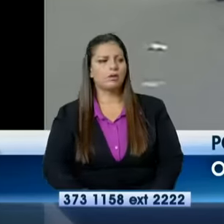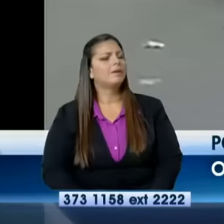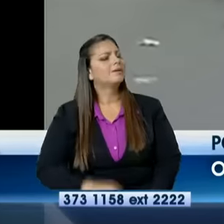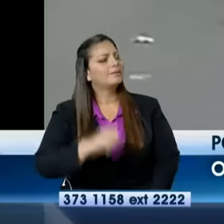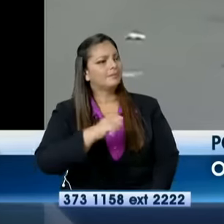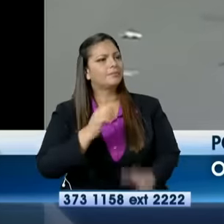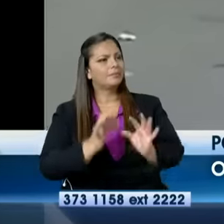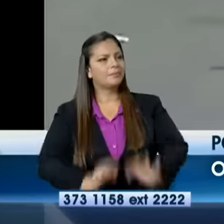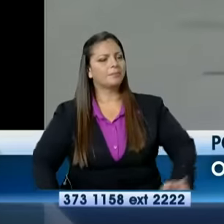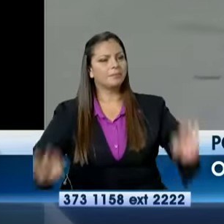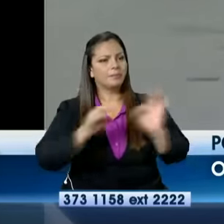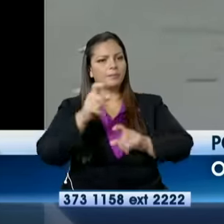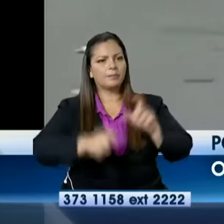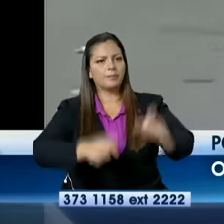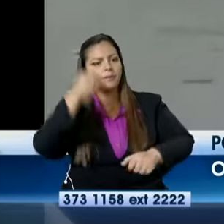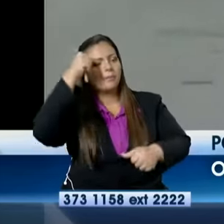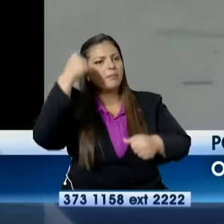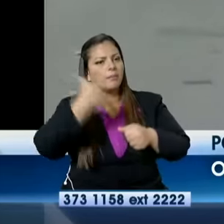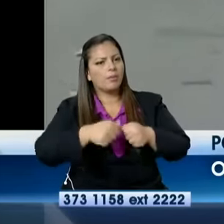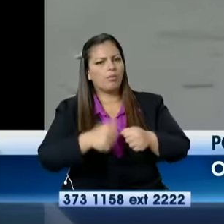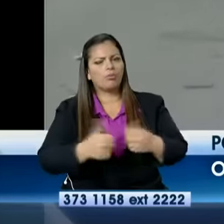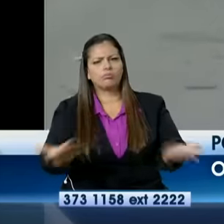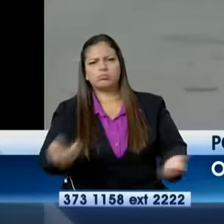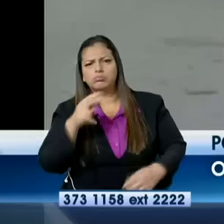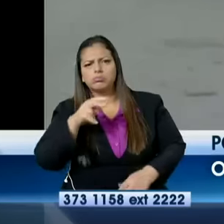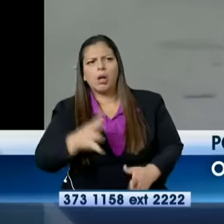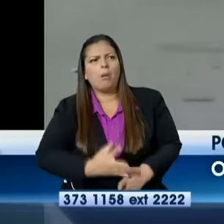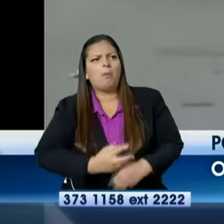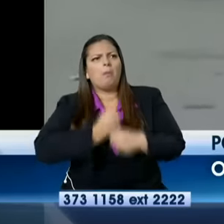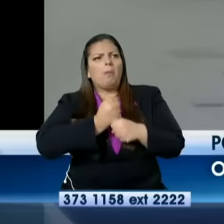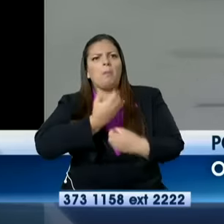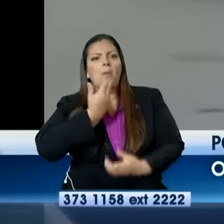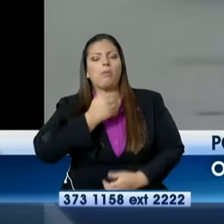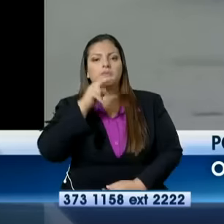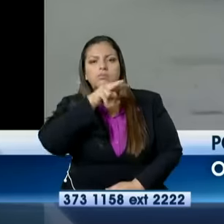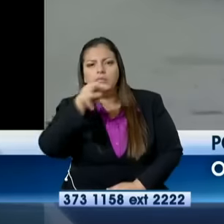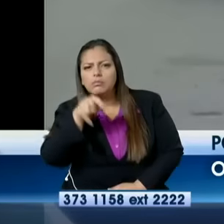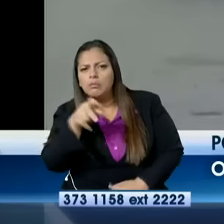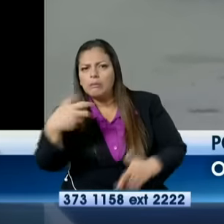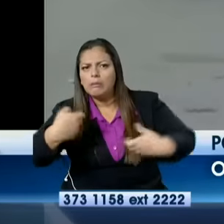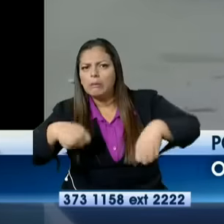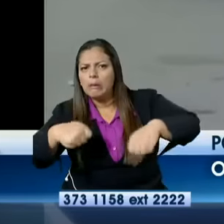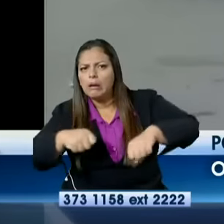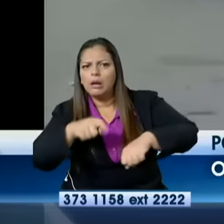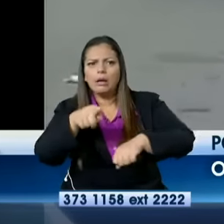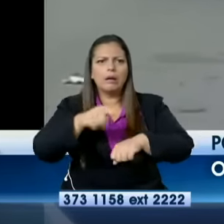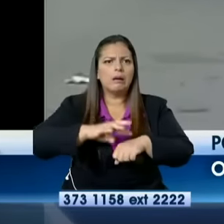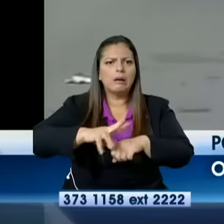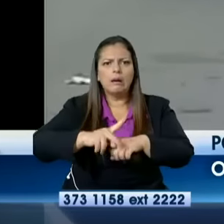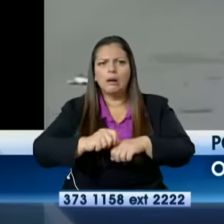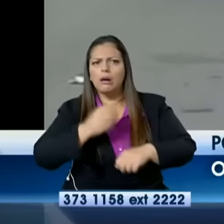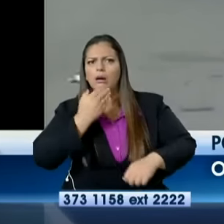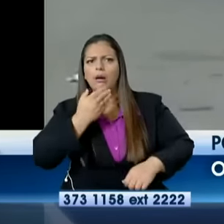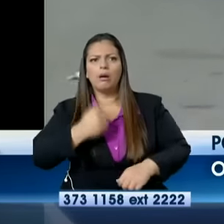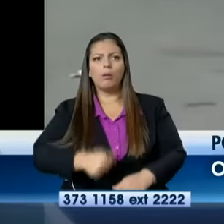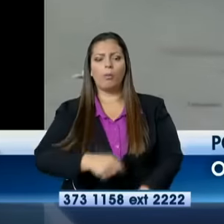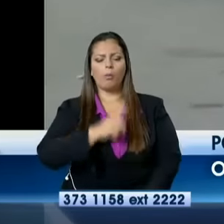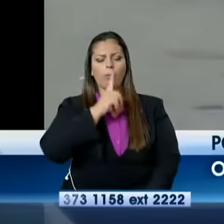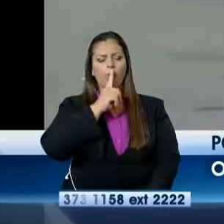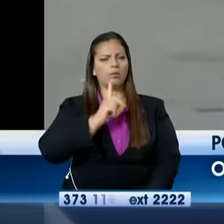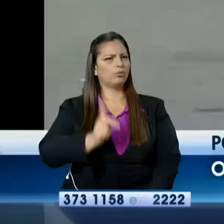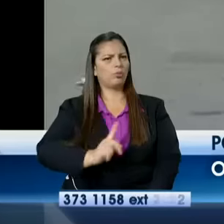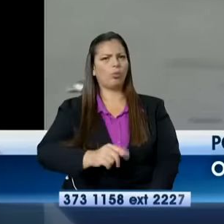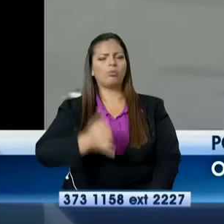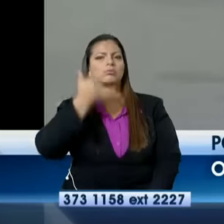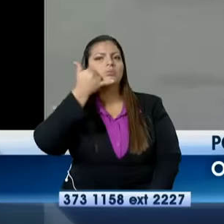en la seguridad es tomando contacto en el momento que ven alguna anomalía, que les pase a ellos o que les pase a alguna persona que ellos observen,